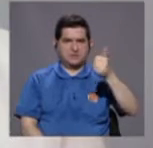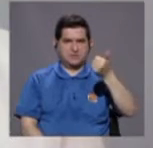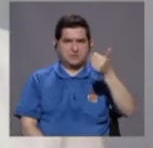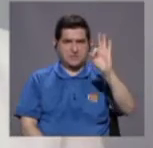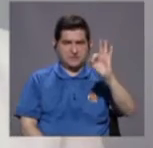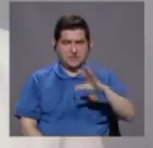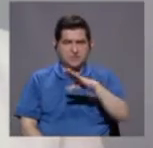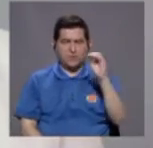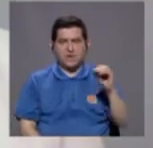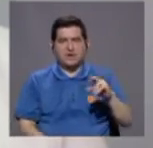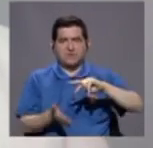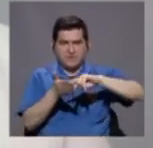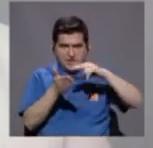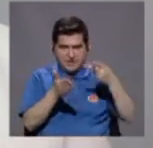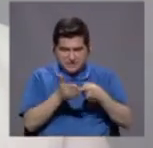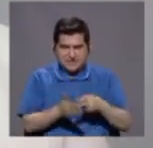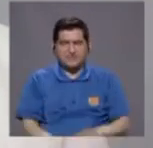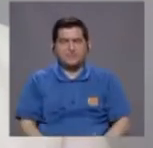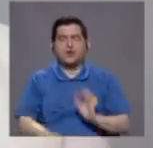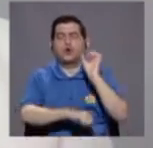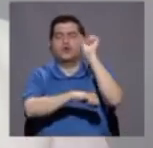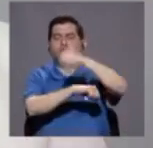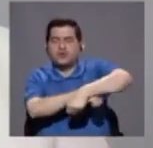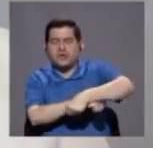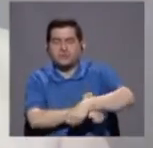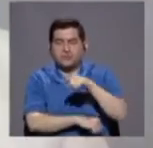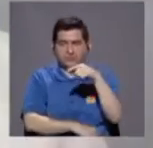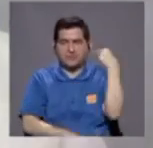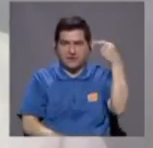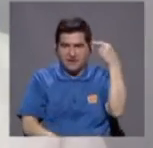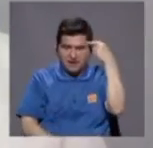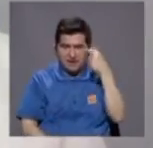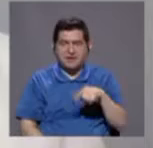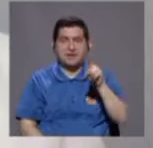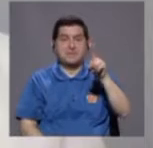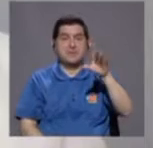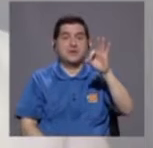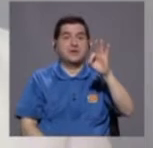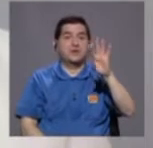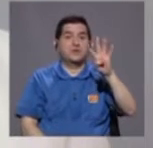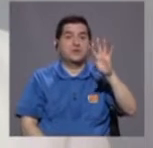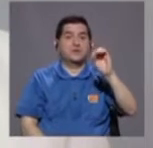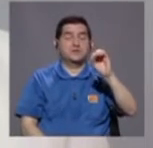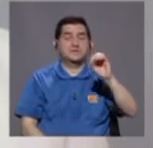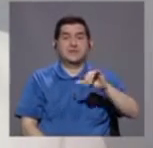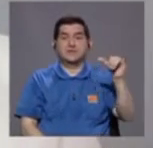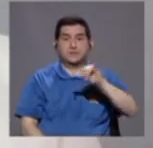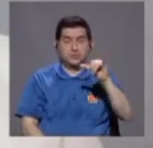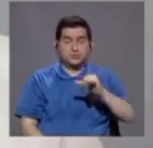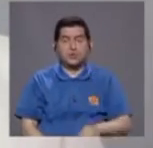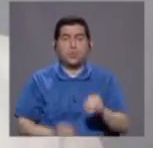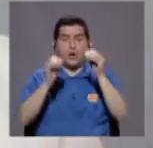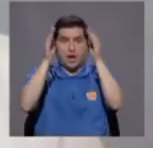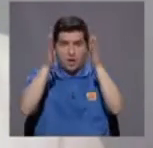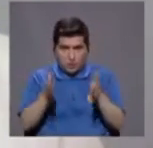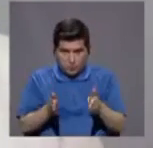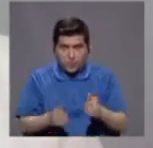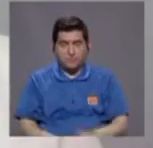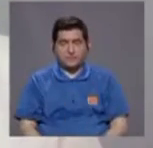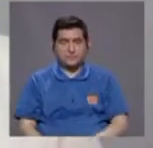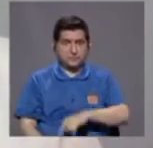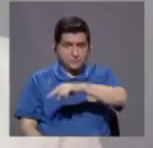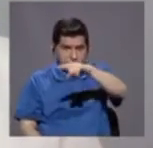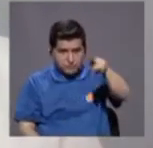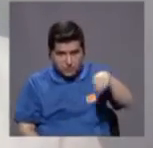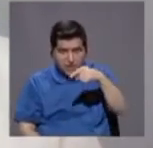la caída de la dictadura. Y en la década de 1940 también van a ser maestros y profesores los que